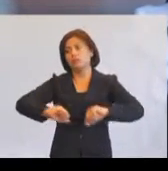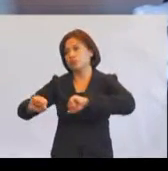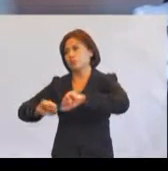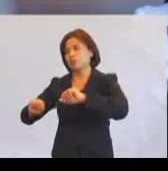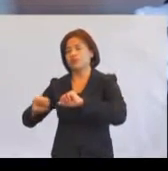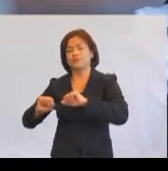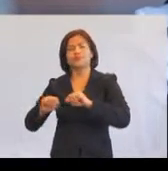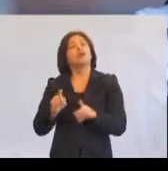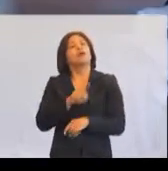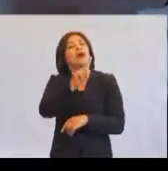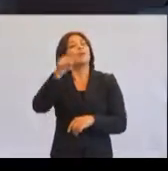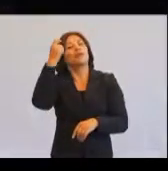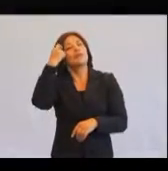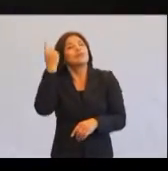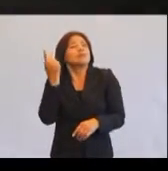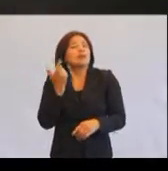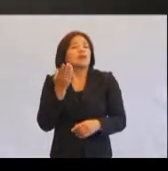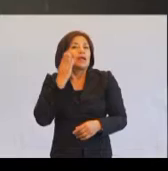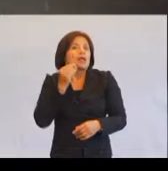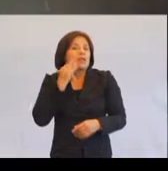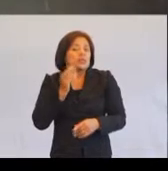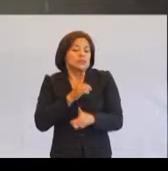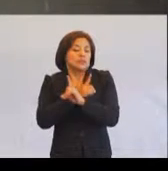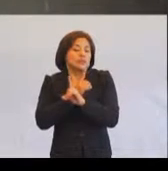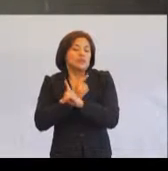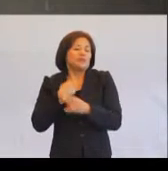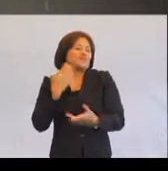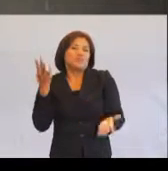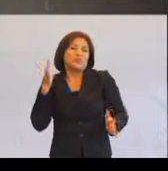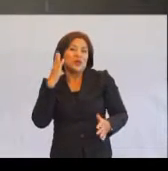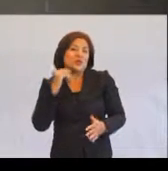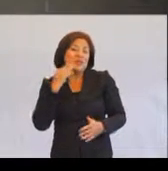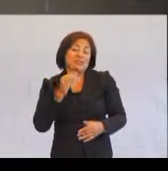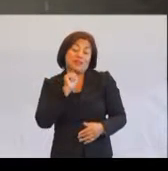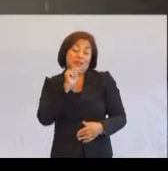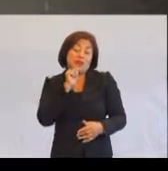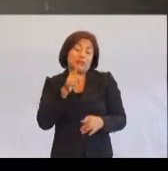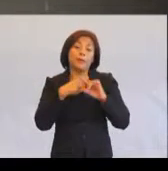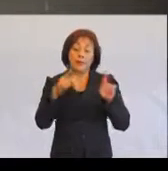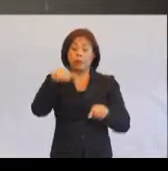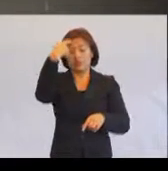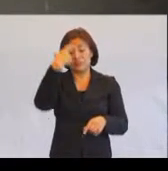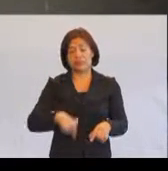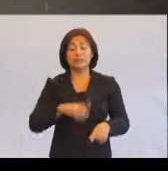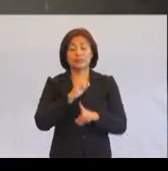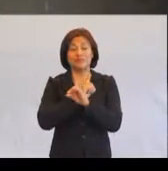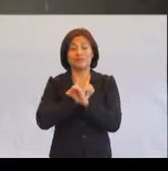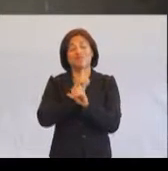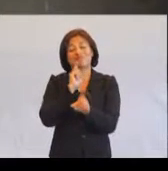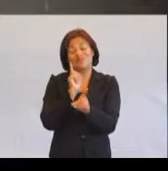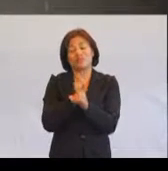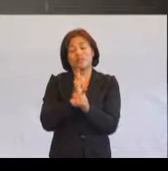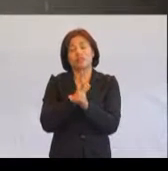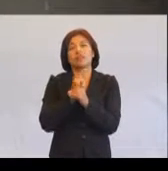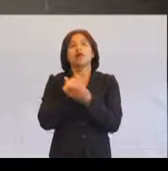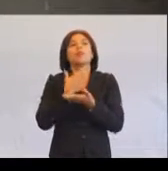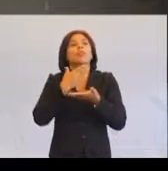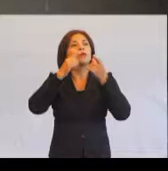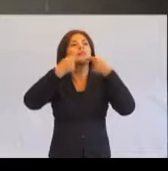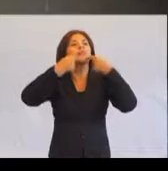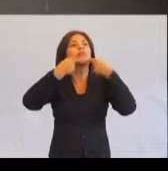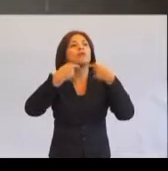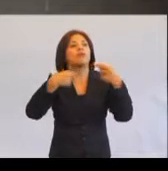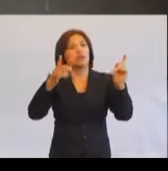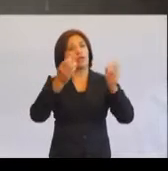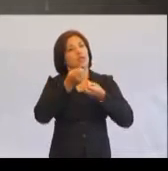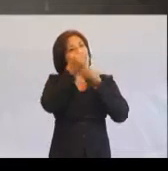más llevadera la vida que tenemos. Siempre decimos, nadie sabe lo que es vivir con una discapacidad porque no la tiene, ¿no? Pero